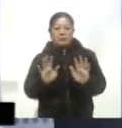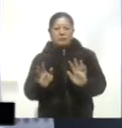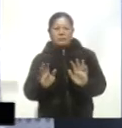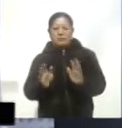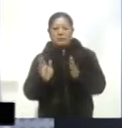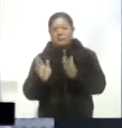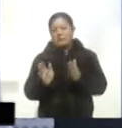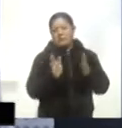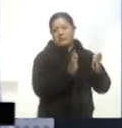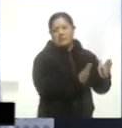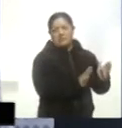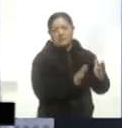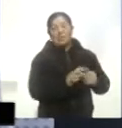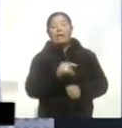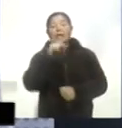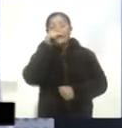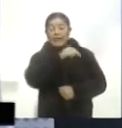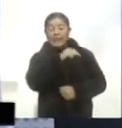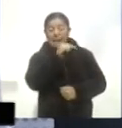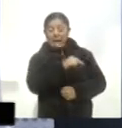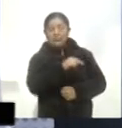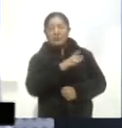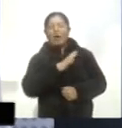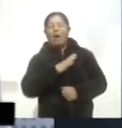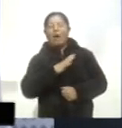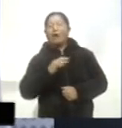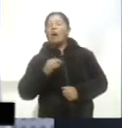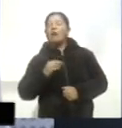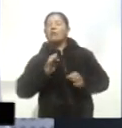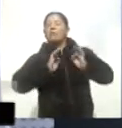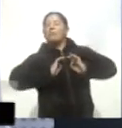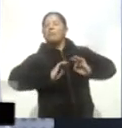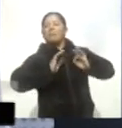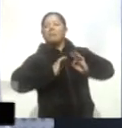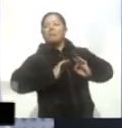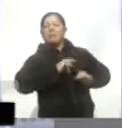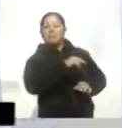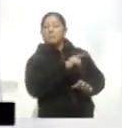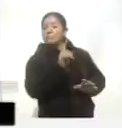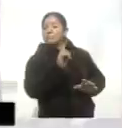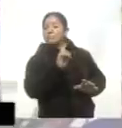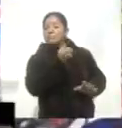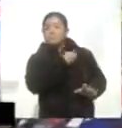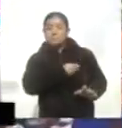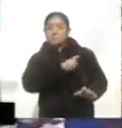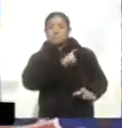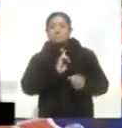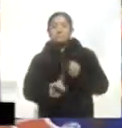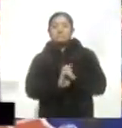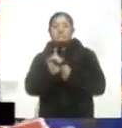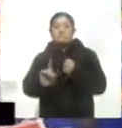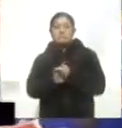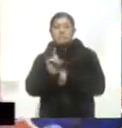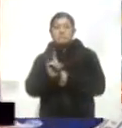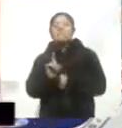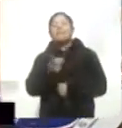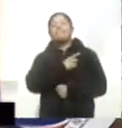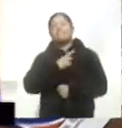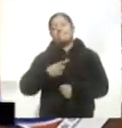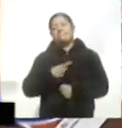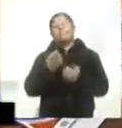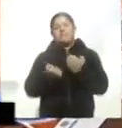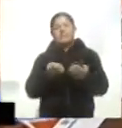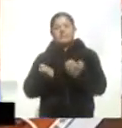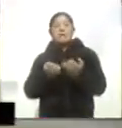esto, lejos de ser un paliativo o un relajante, solamente complica la salud. Además de realizar ejercicio, las